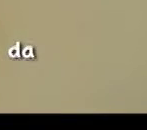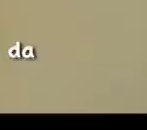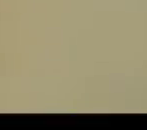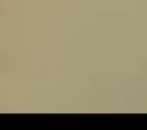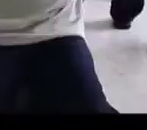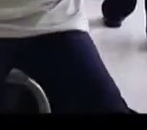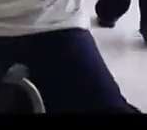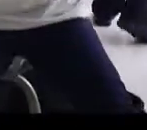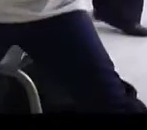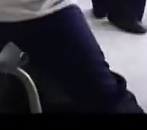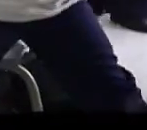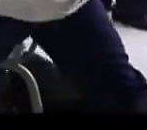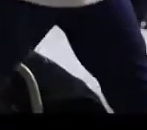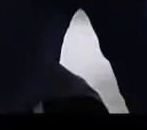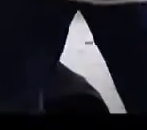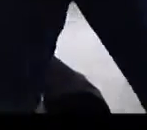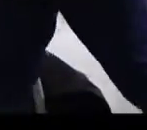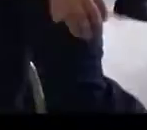de cabeza,